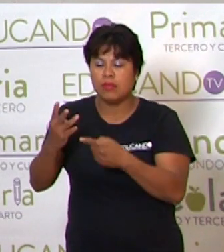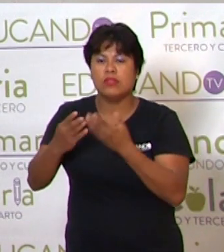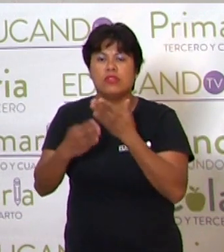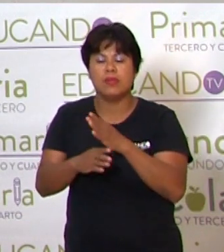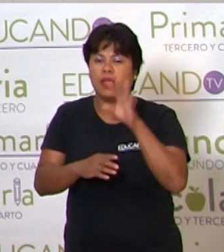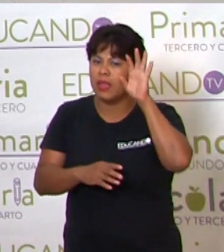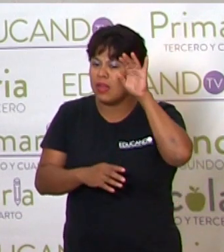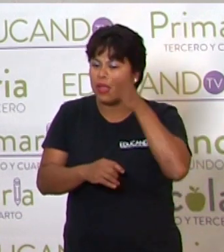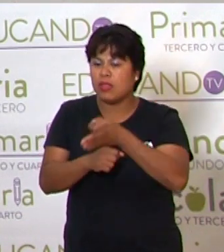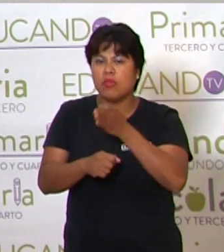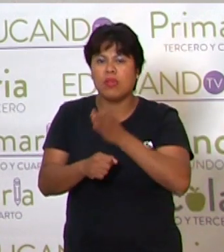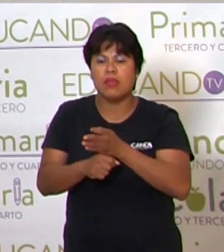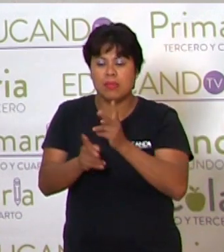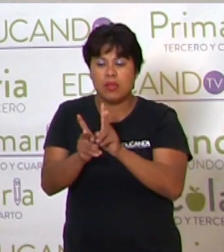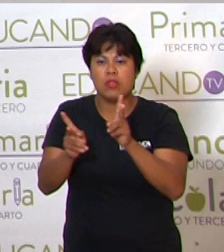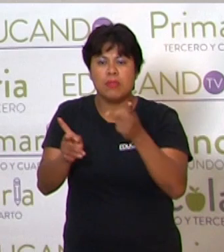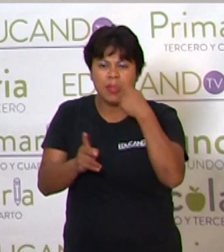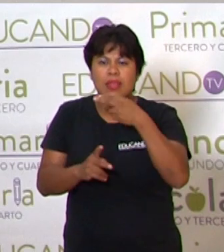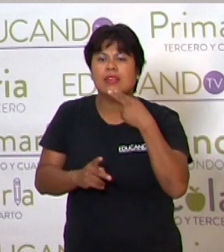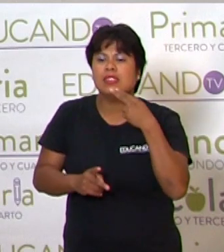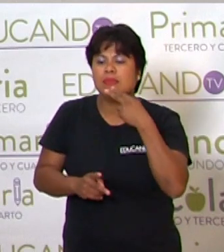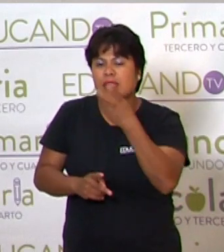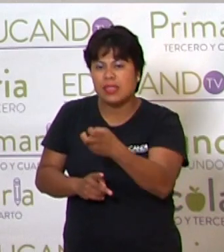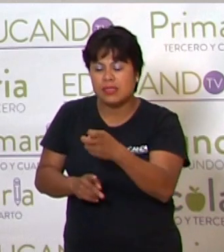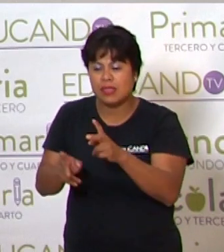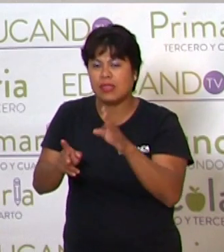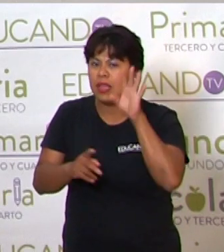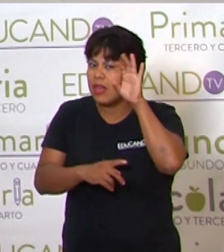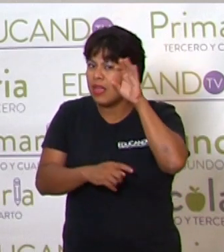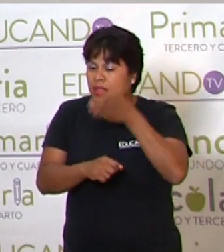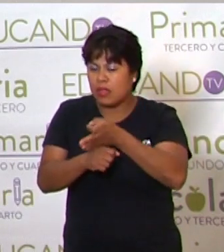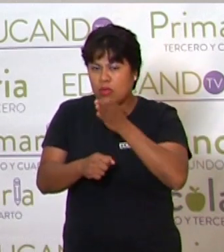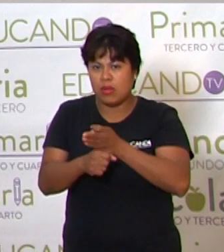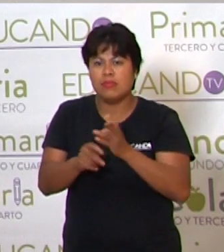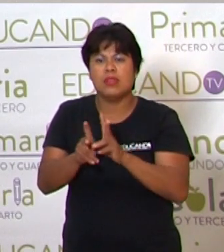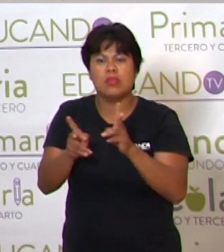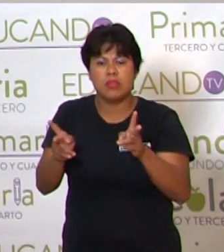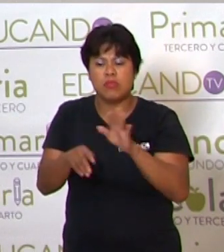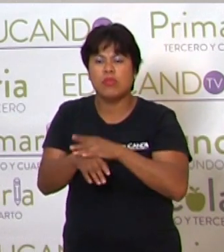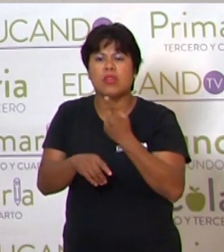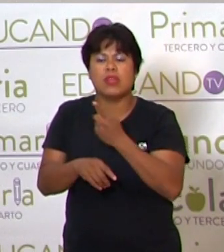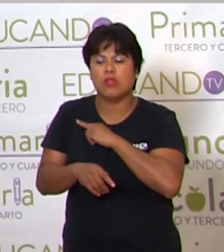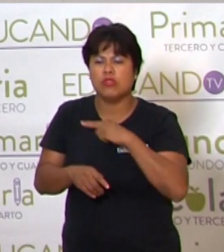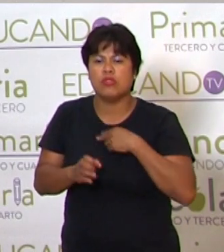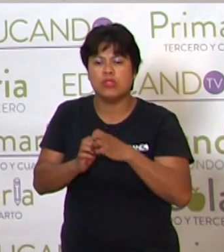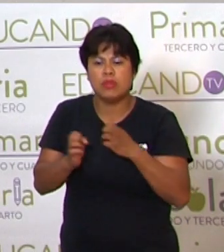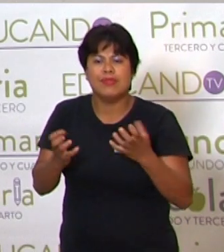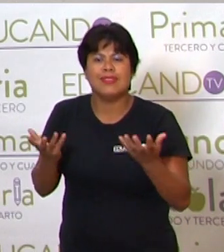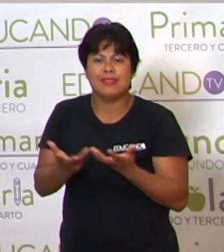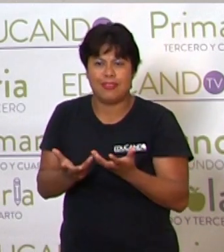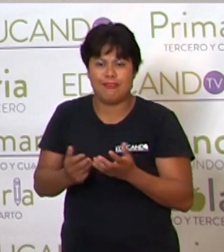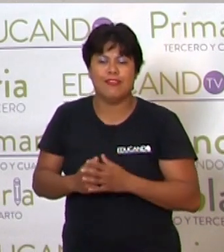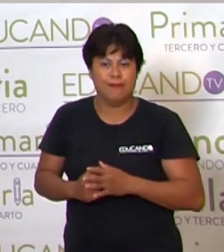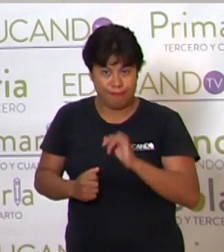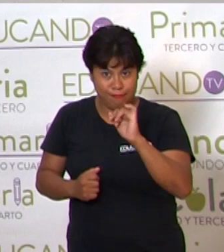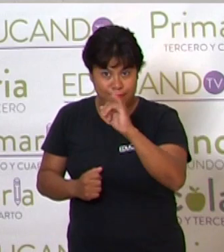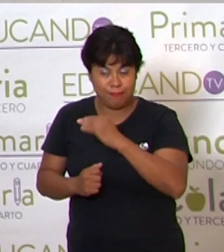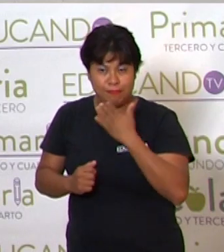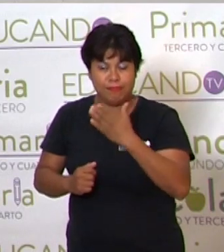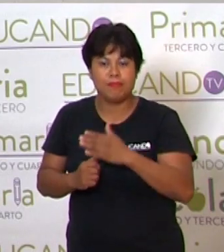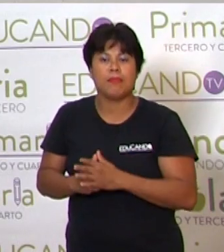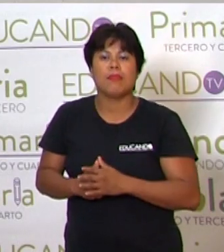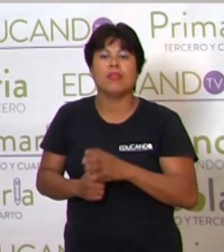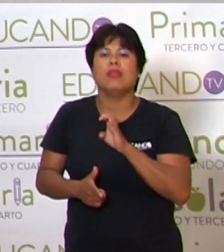caricaturas periodísticas o para qué sirven estas caricaturas periodísticas, por qué las estamos analizando, ¿verdad? Bien,